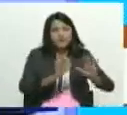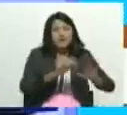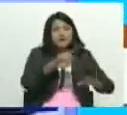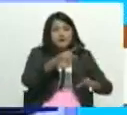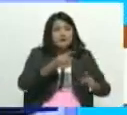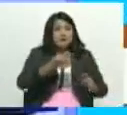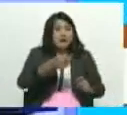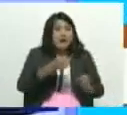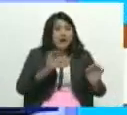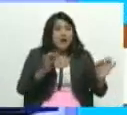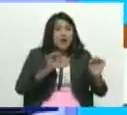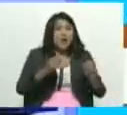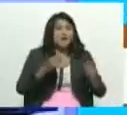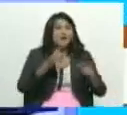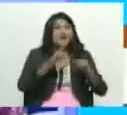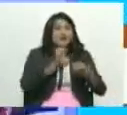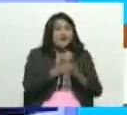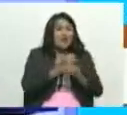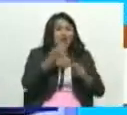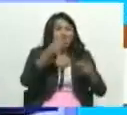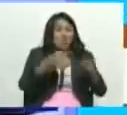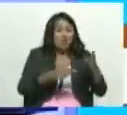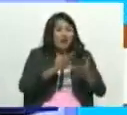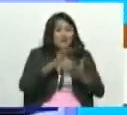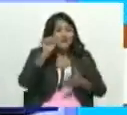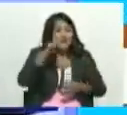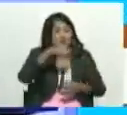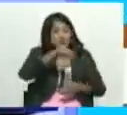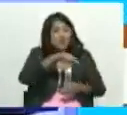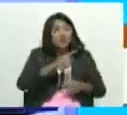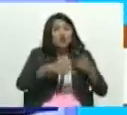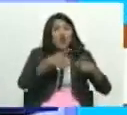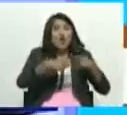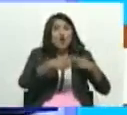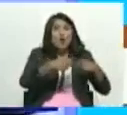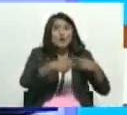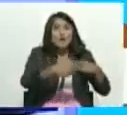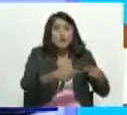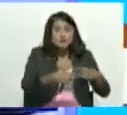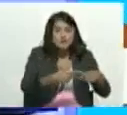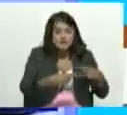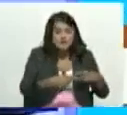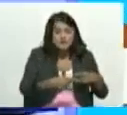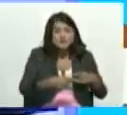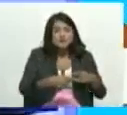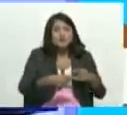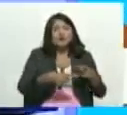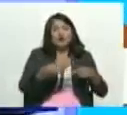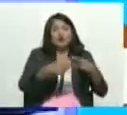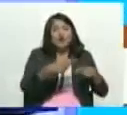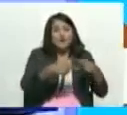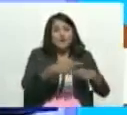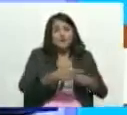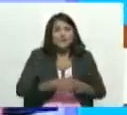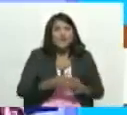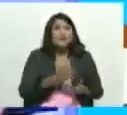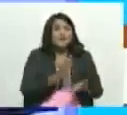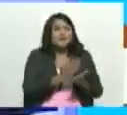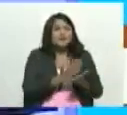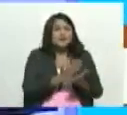podemos decir que todos los días del medio capitalista de su existencia siempre